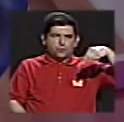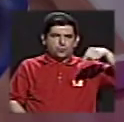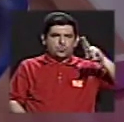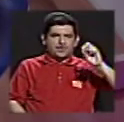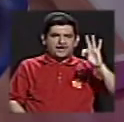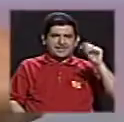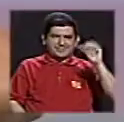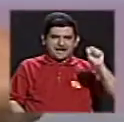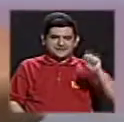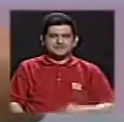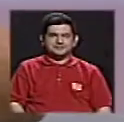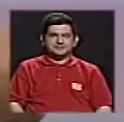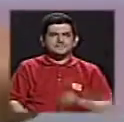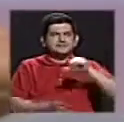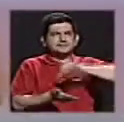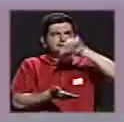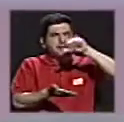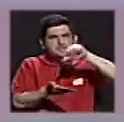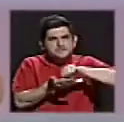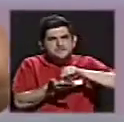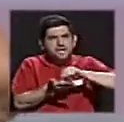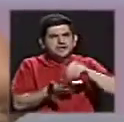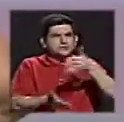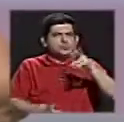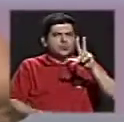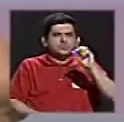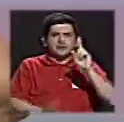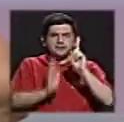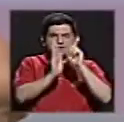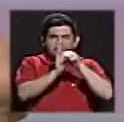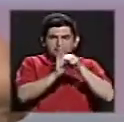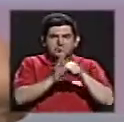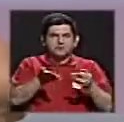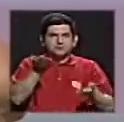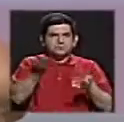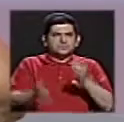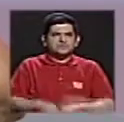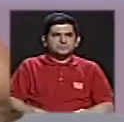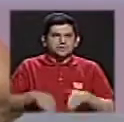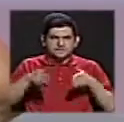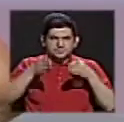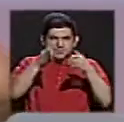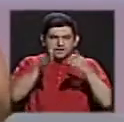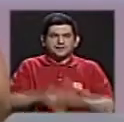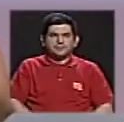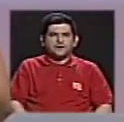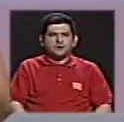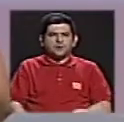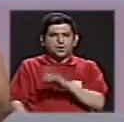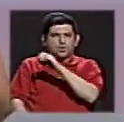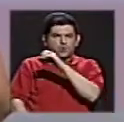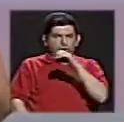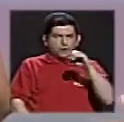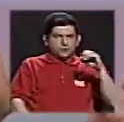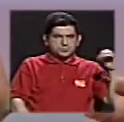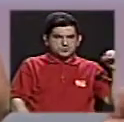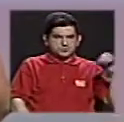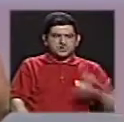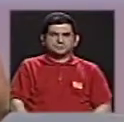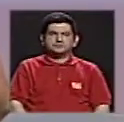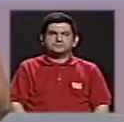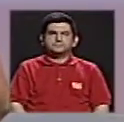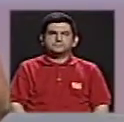Eso está del centro de Orquetas, como a media hora hacia el oeste. Perfecto.